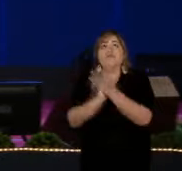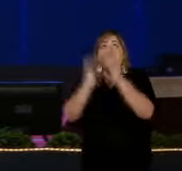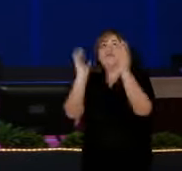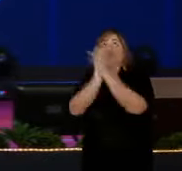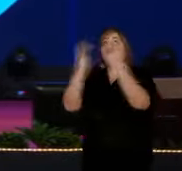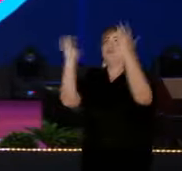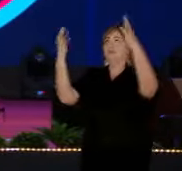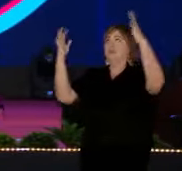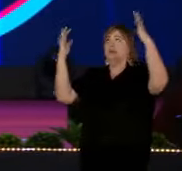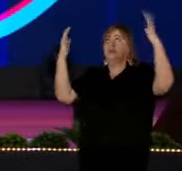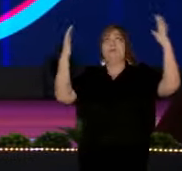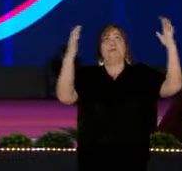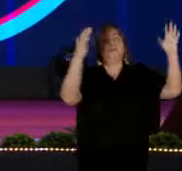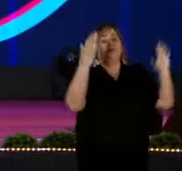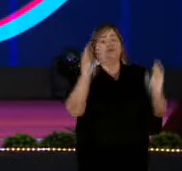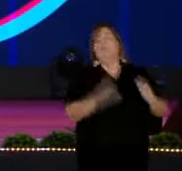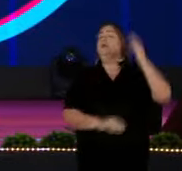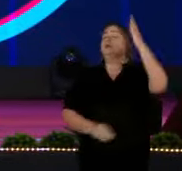Señor.